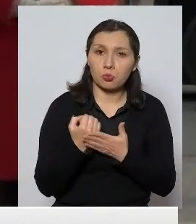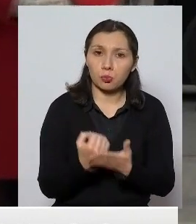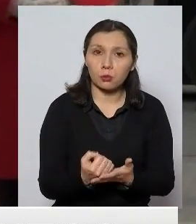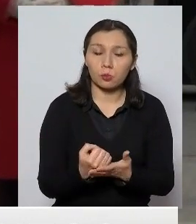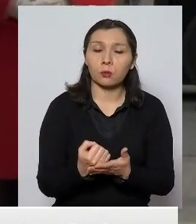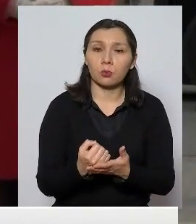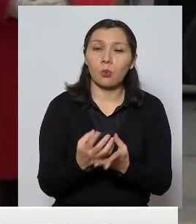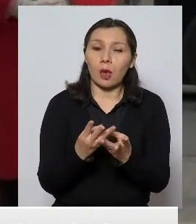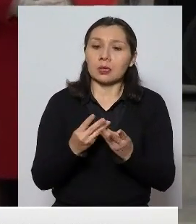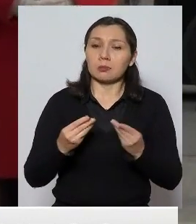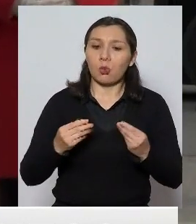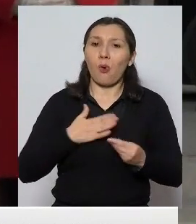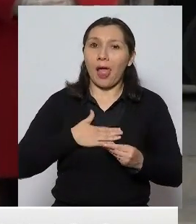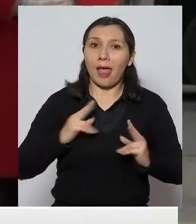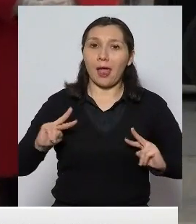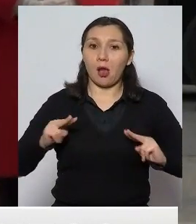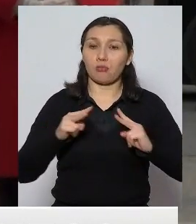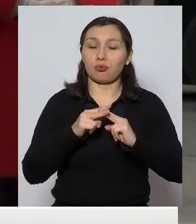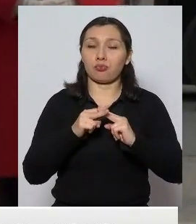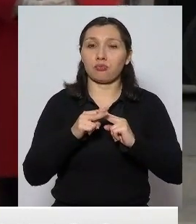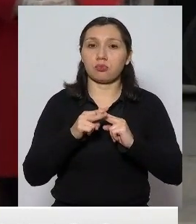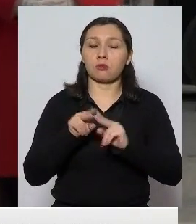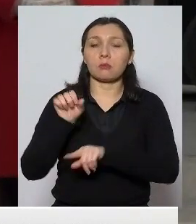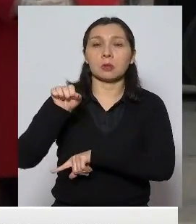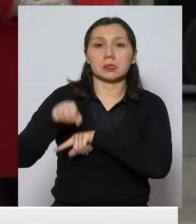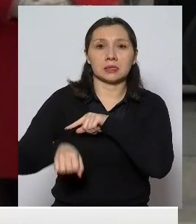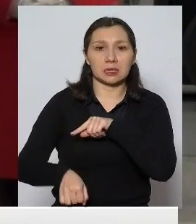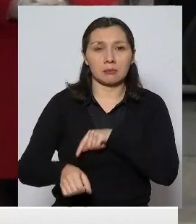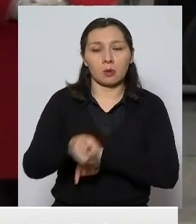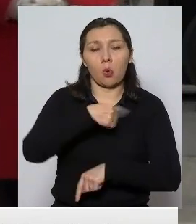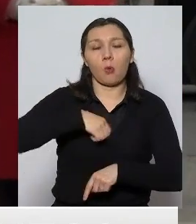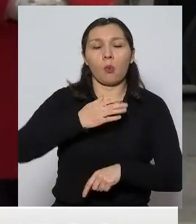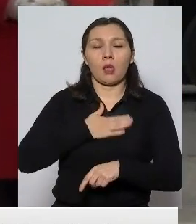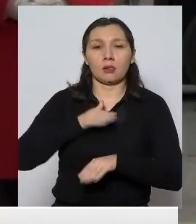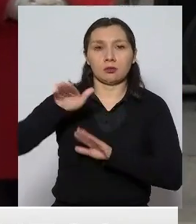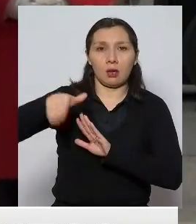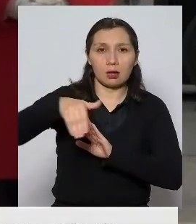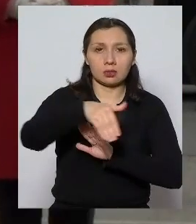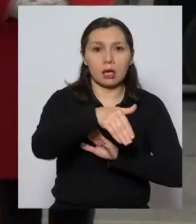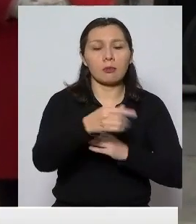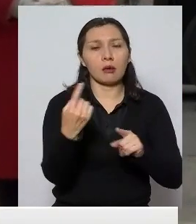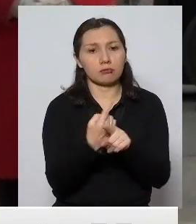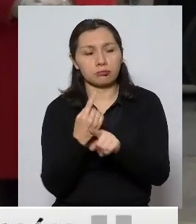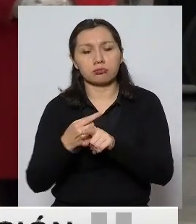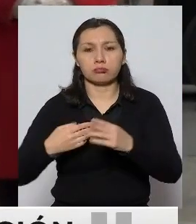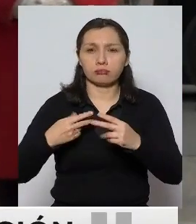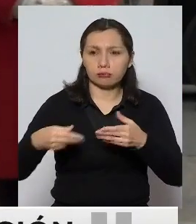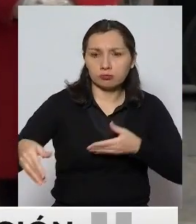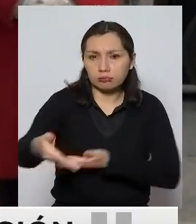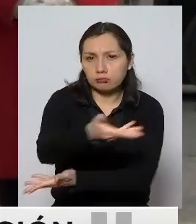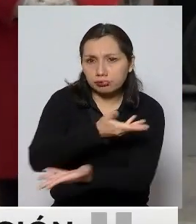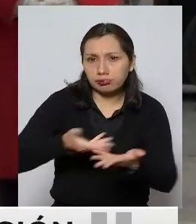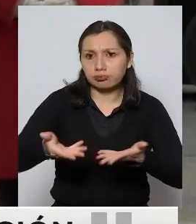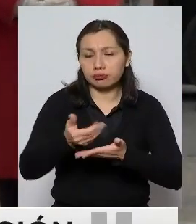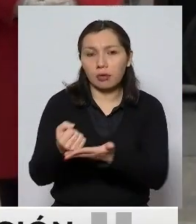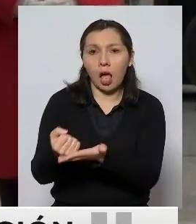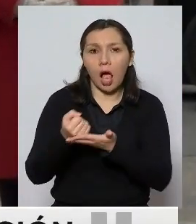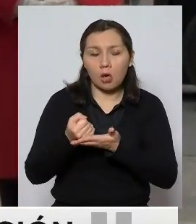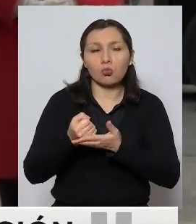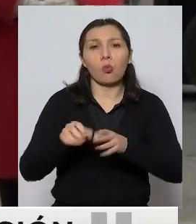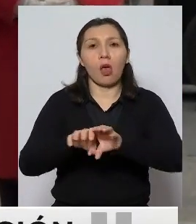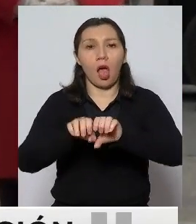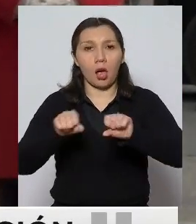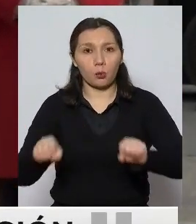y con un espíritu constructivo acogieron nuestro llamado al diálogo, a la colaboración y a los